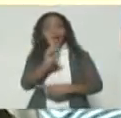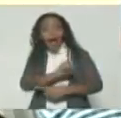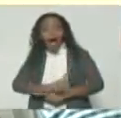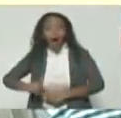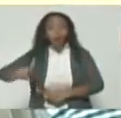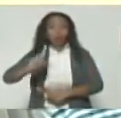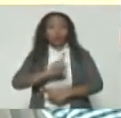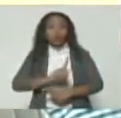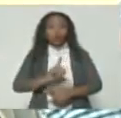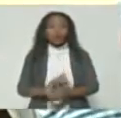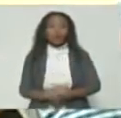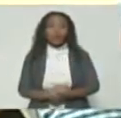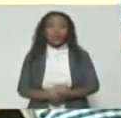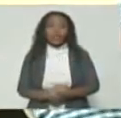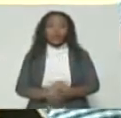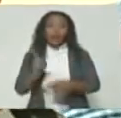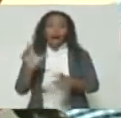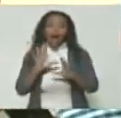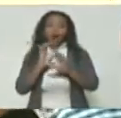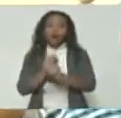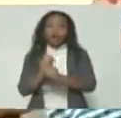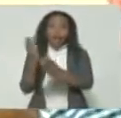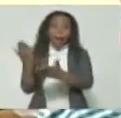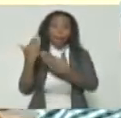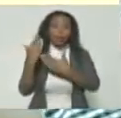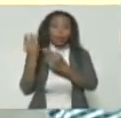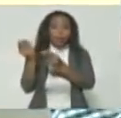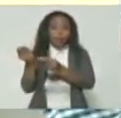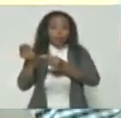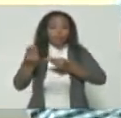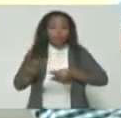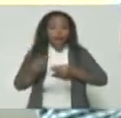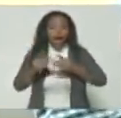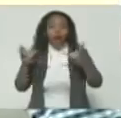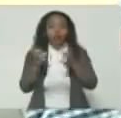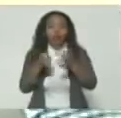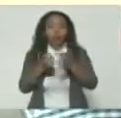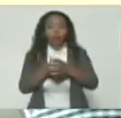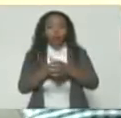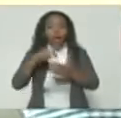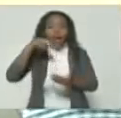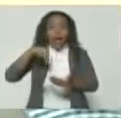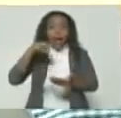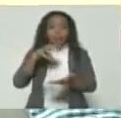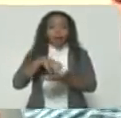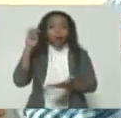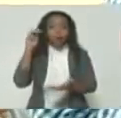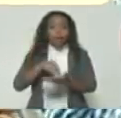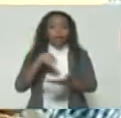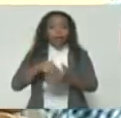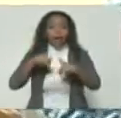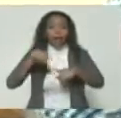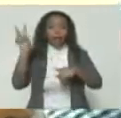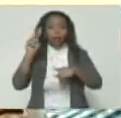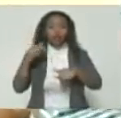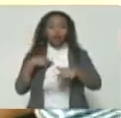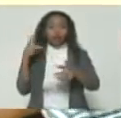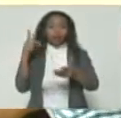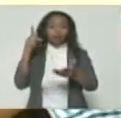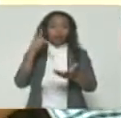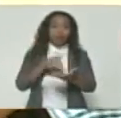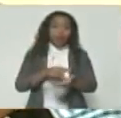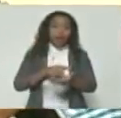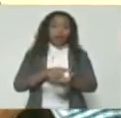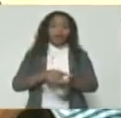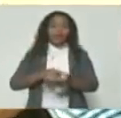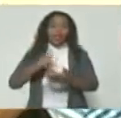pues, de la confianza y del apoyo que usted da al sector productivo del estado Miranda y de Venezuela. Yo vengo llegando ahorita de los Valles del